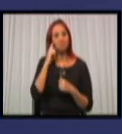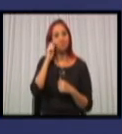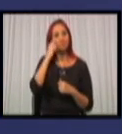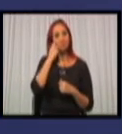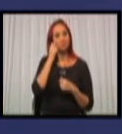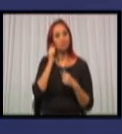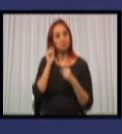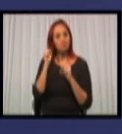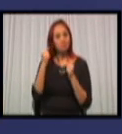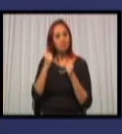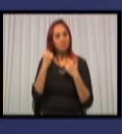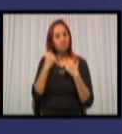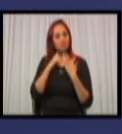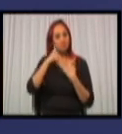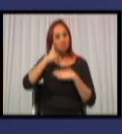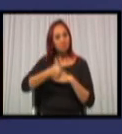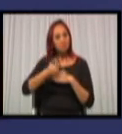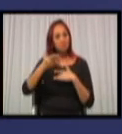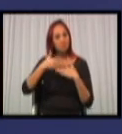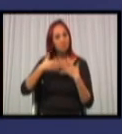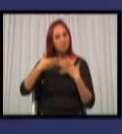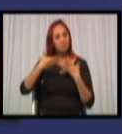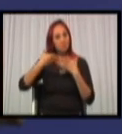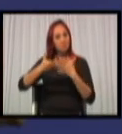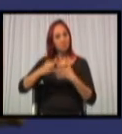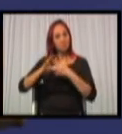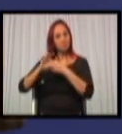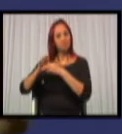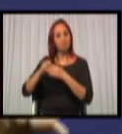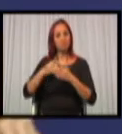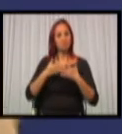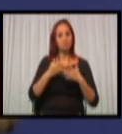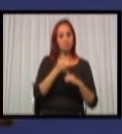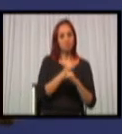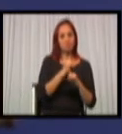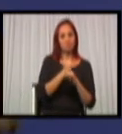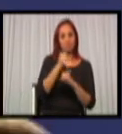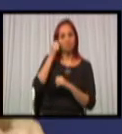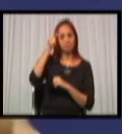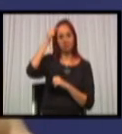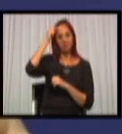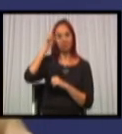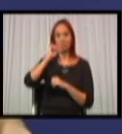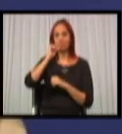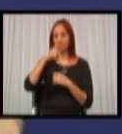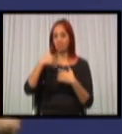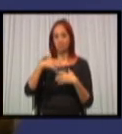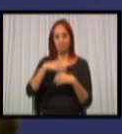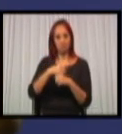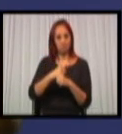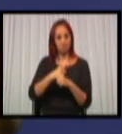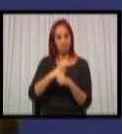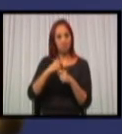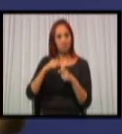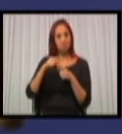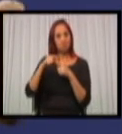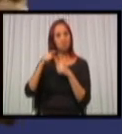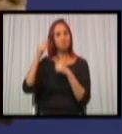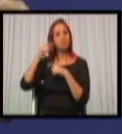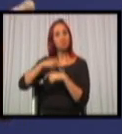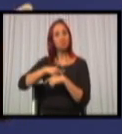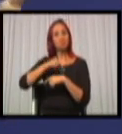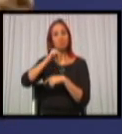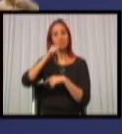Municipal establece que se hacen alianzas con cualquier institución del gobierno. No se está haciendo. La alcaldía no está haciendo